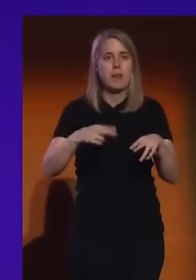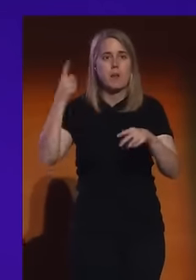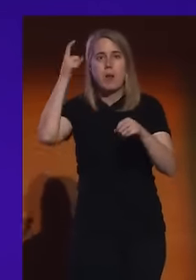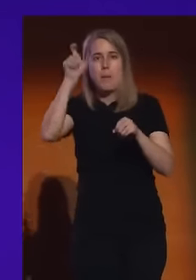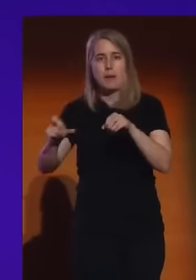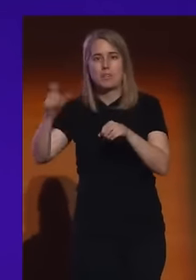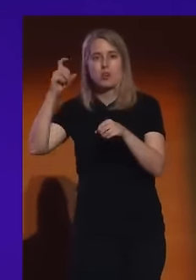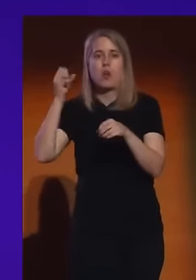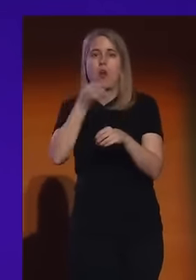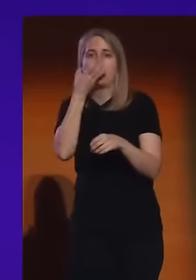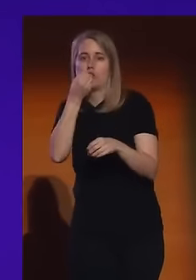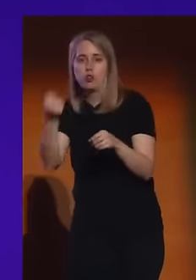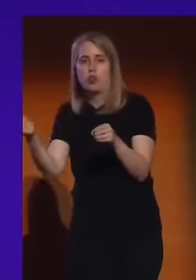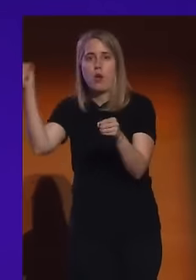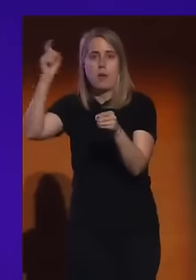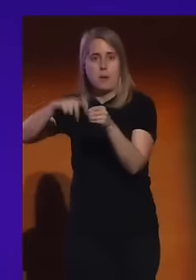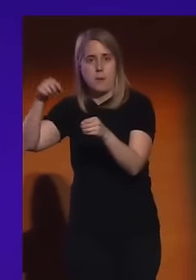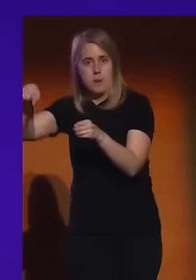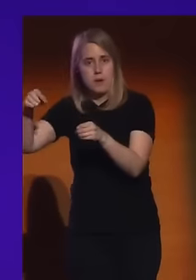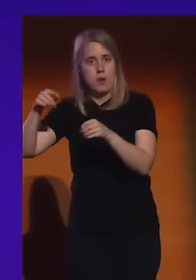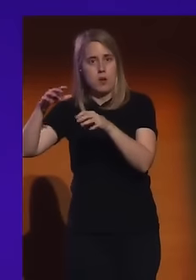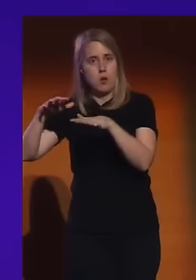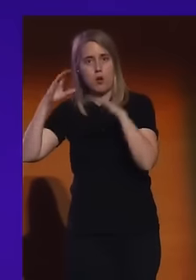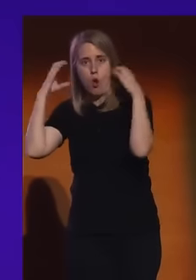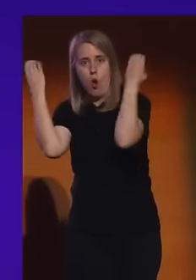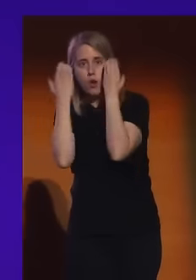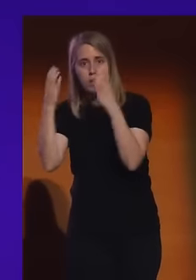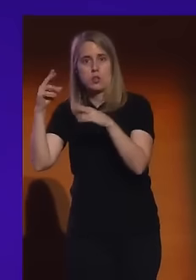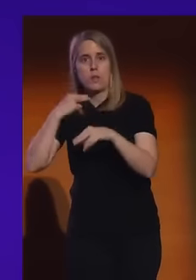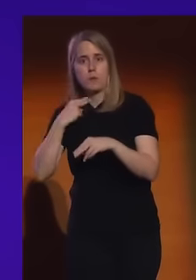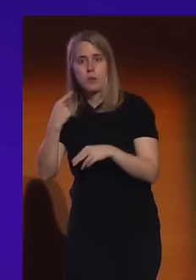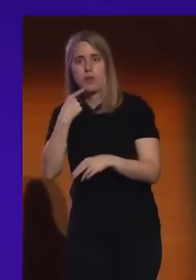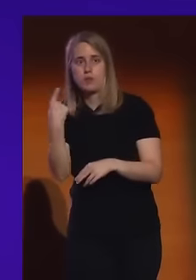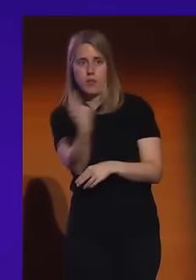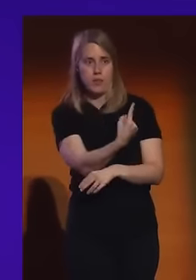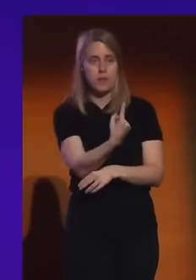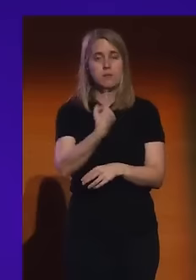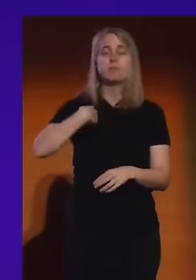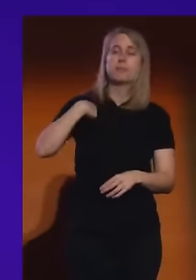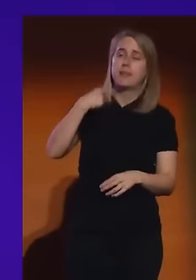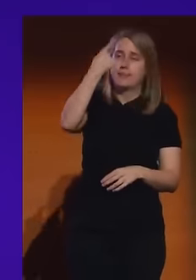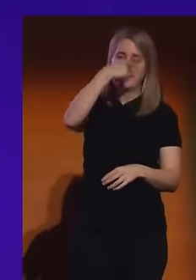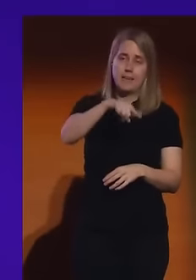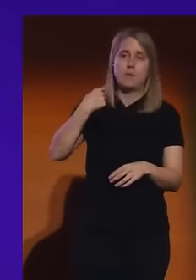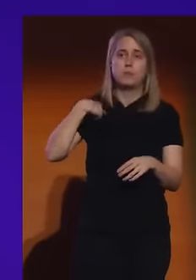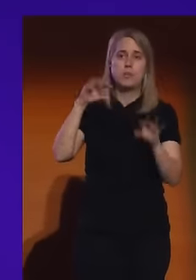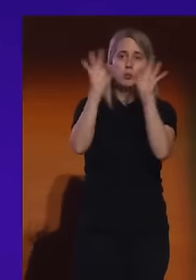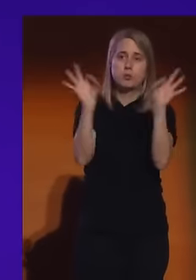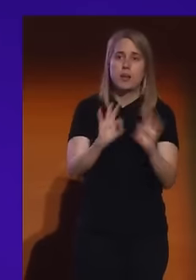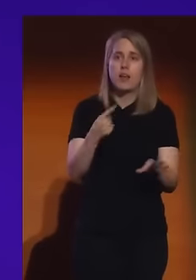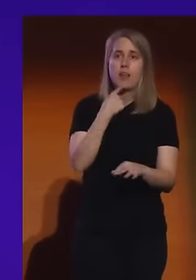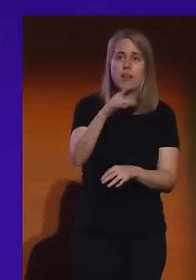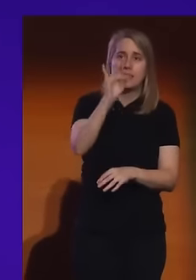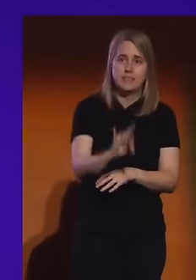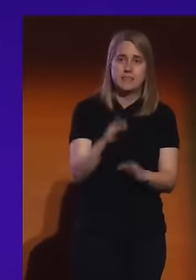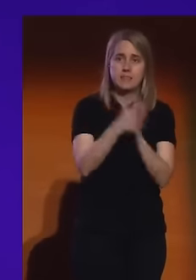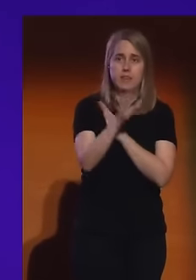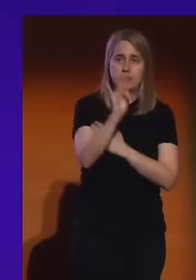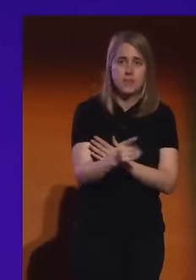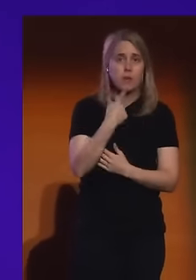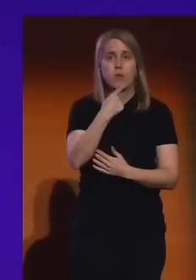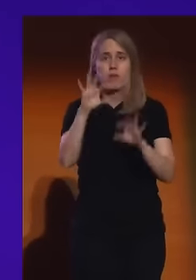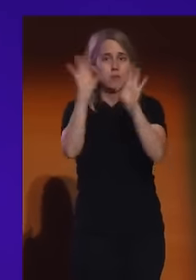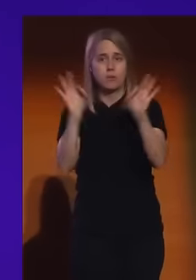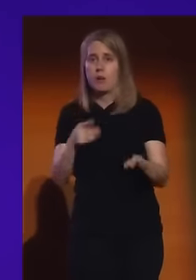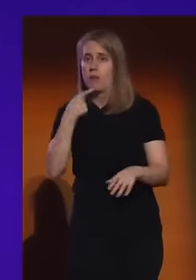militante del psoe dio en el congreso de los diputados cuando dijo ya sabemos que cuando eus calaría es y cuando